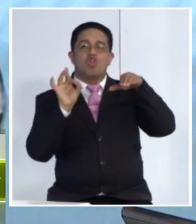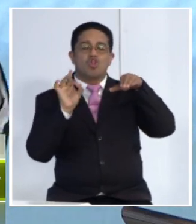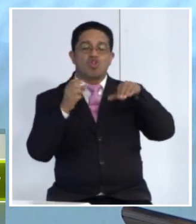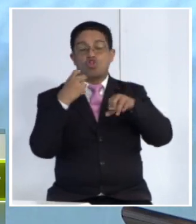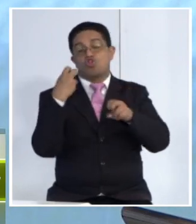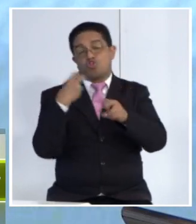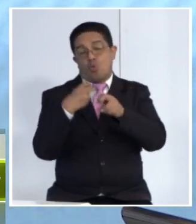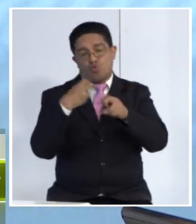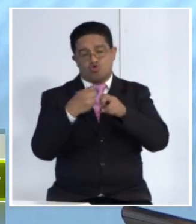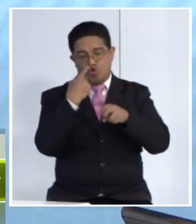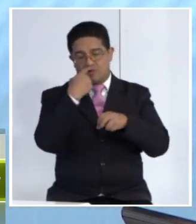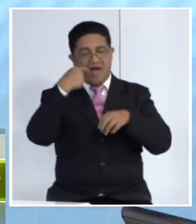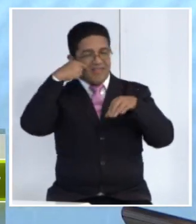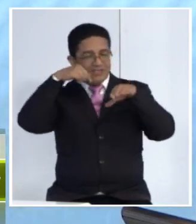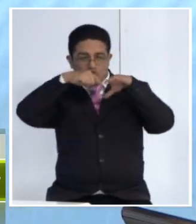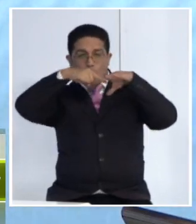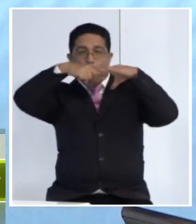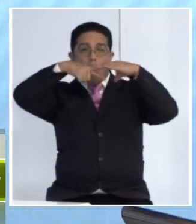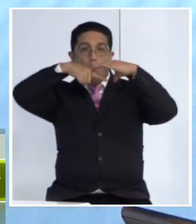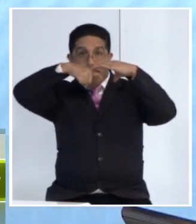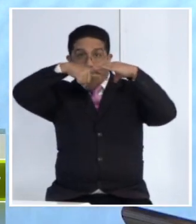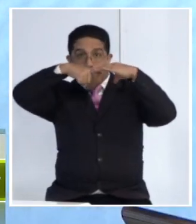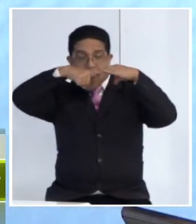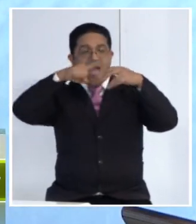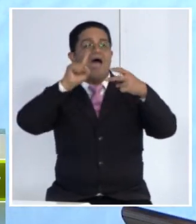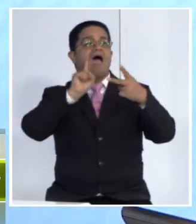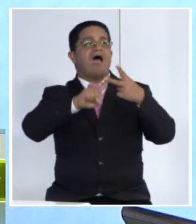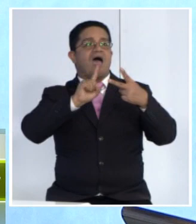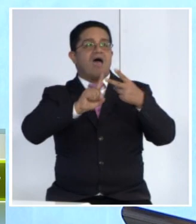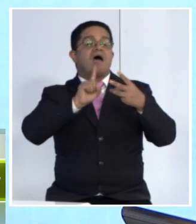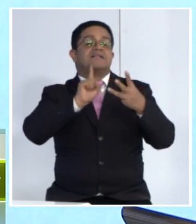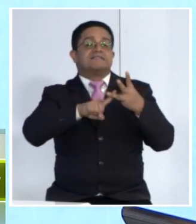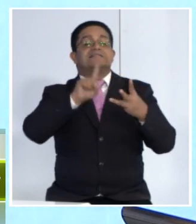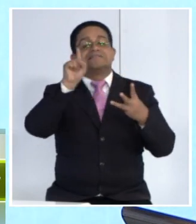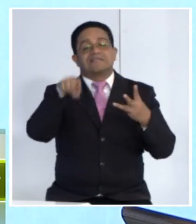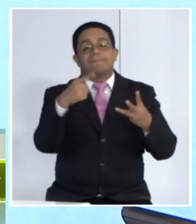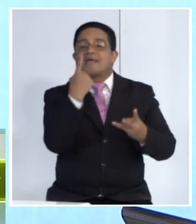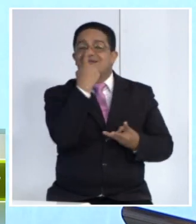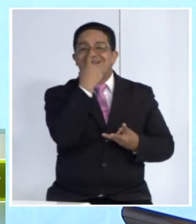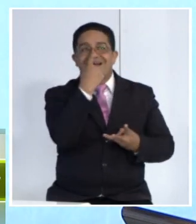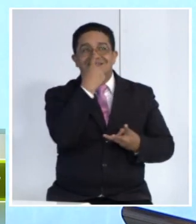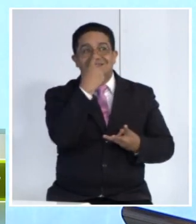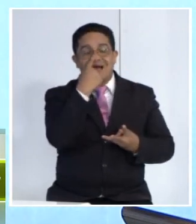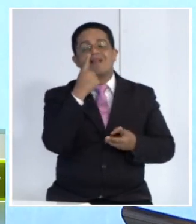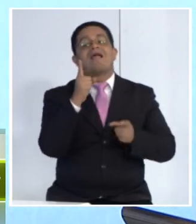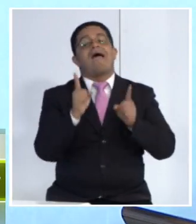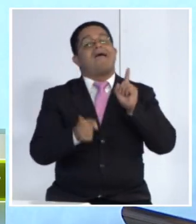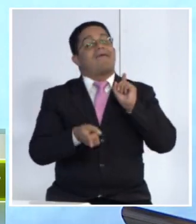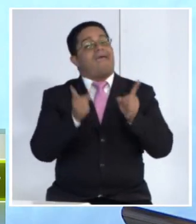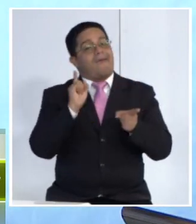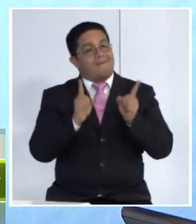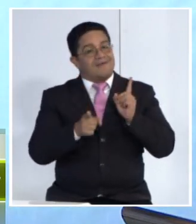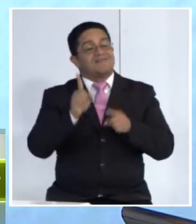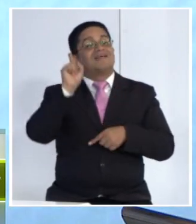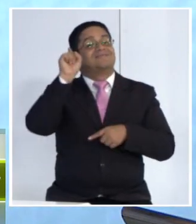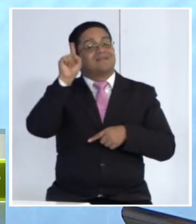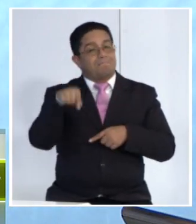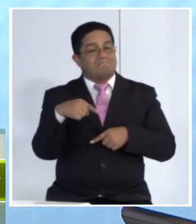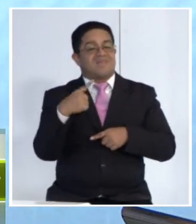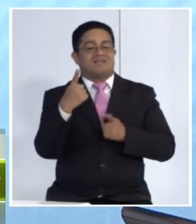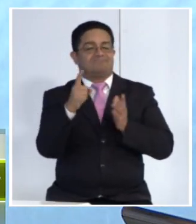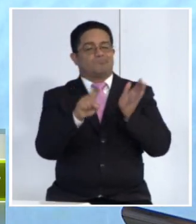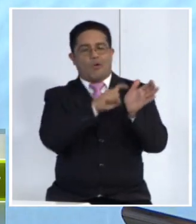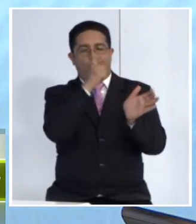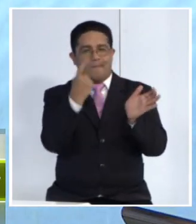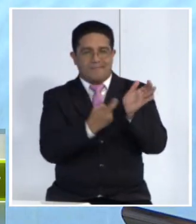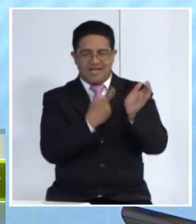está la úvula, ¿verdad? Sino también a nivel nasal y muchas veces es craneofacial.